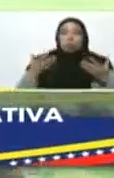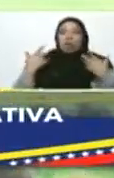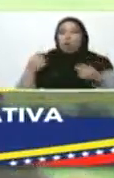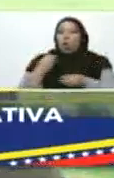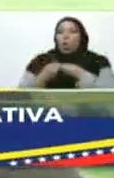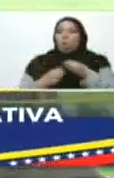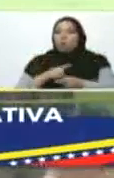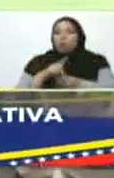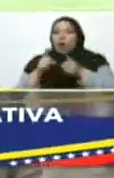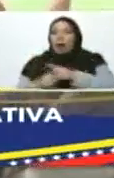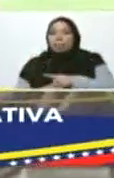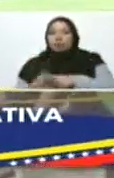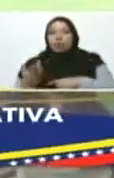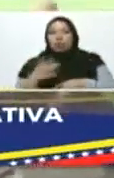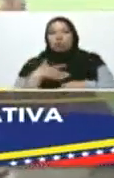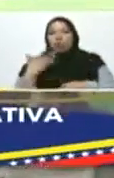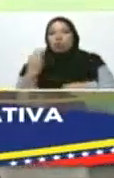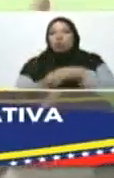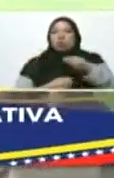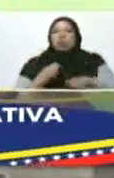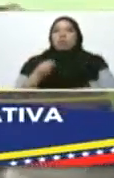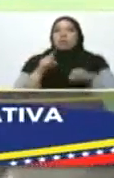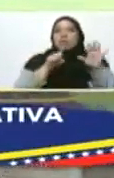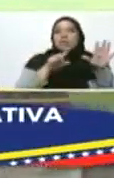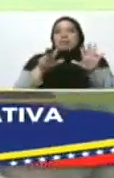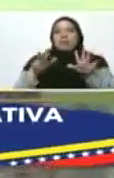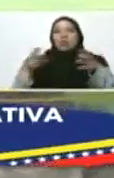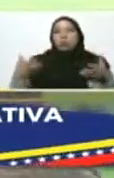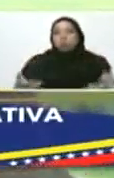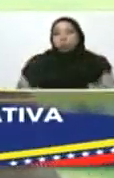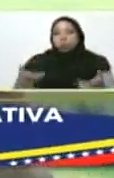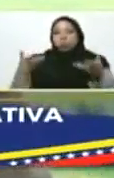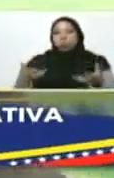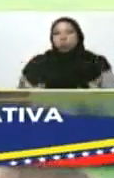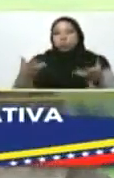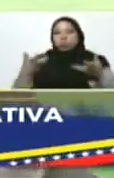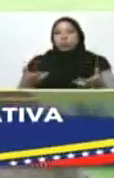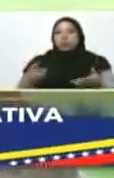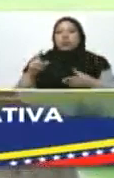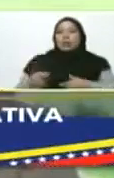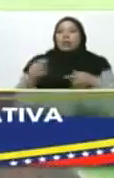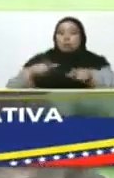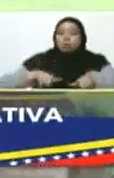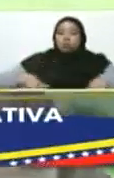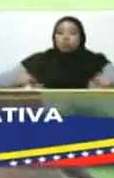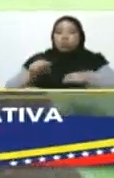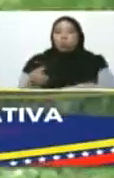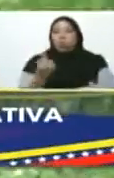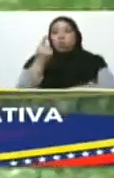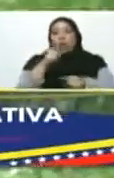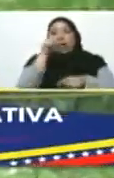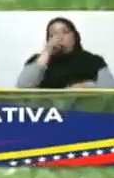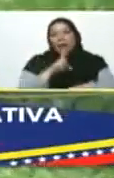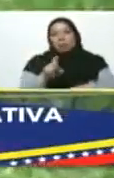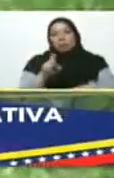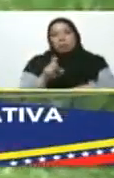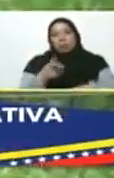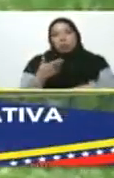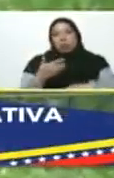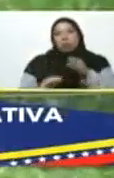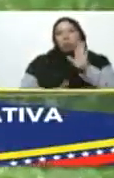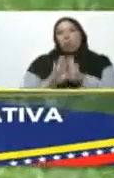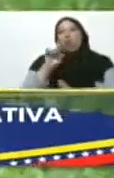se hace ganadería, podemos acumular hasta 16 a 20 toneladas de dióxido de carbono por hectárea año, cada vez que subimos